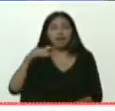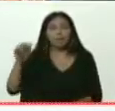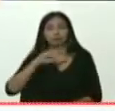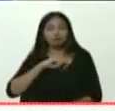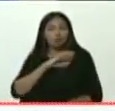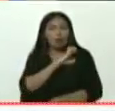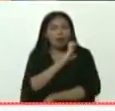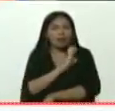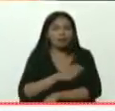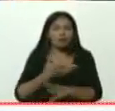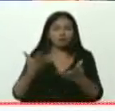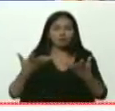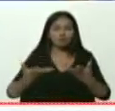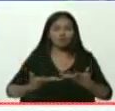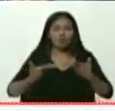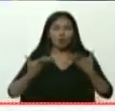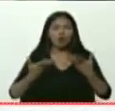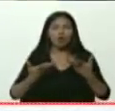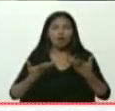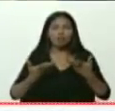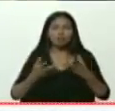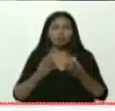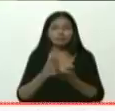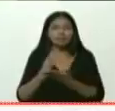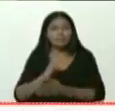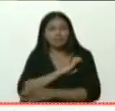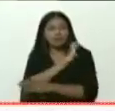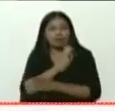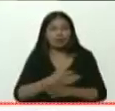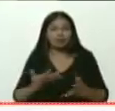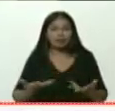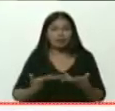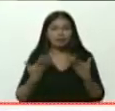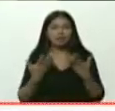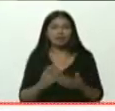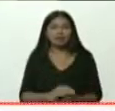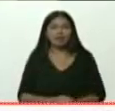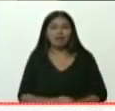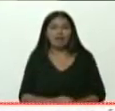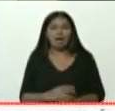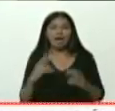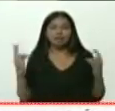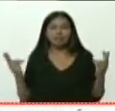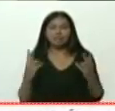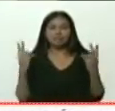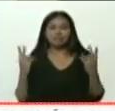energía, de pura energía, de vitalidad.